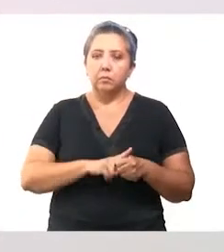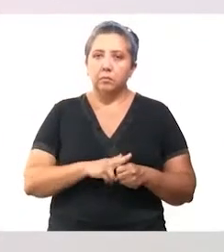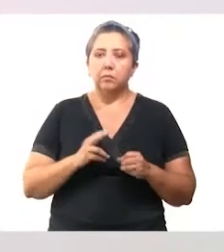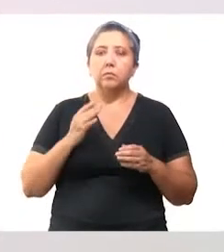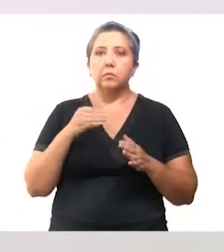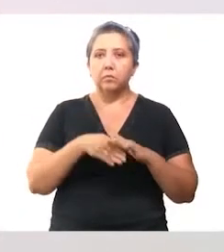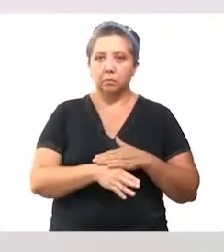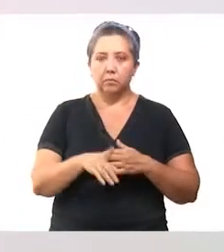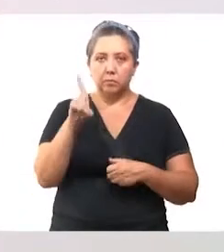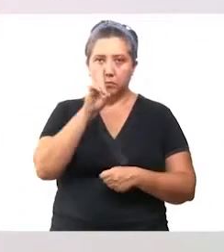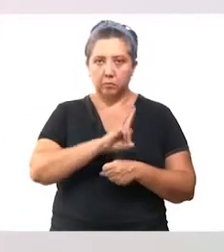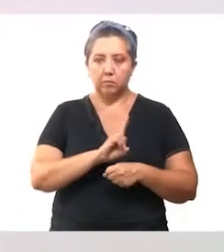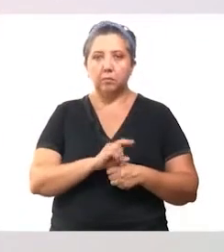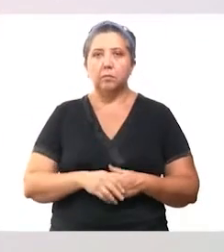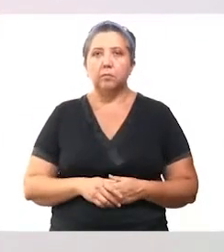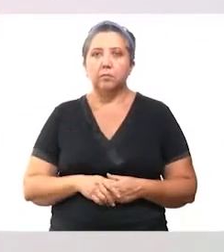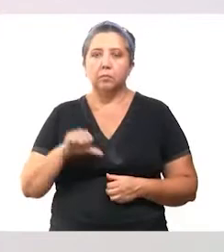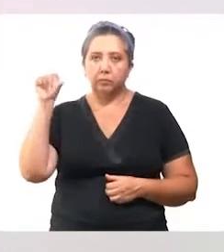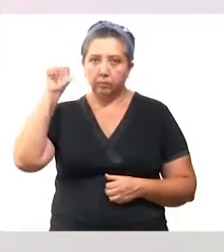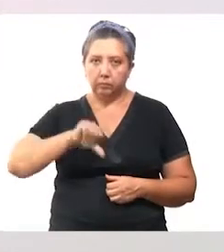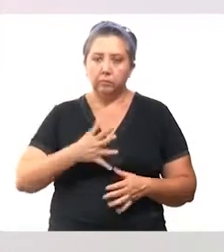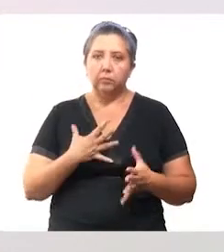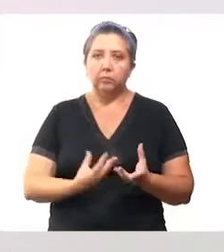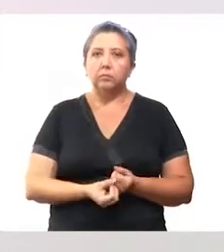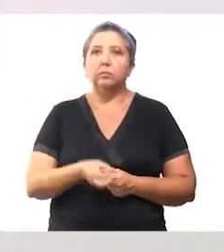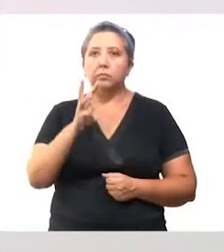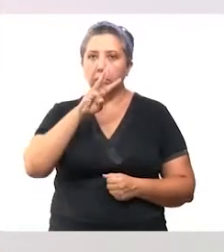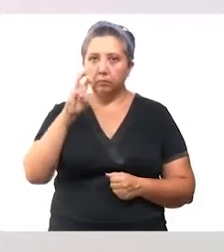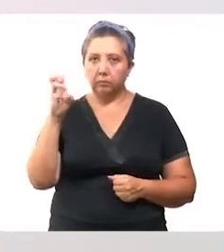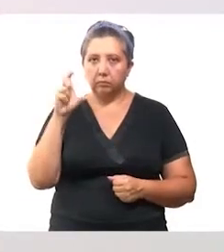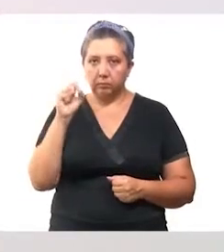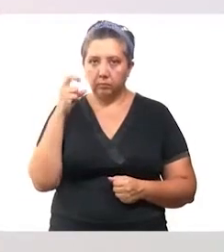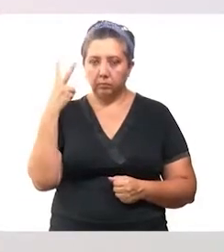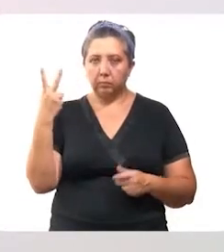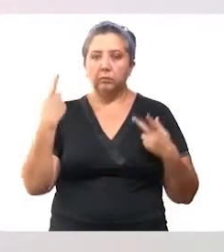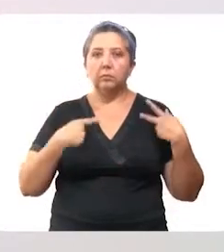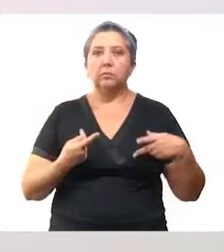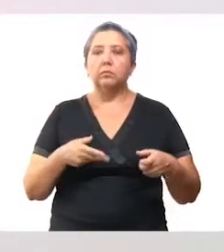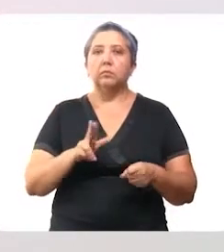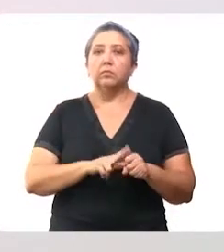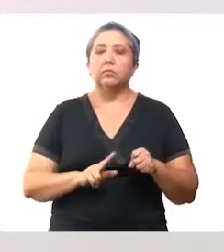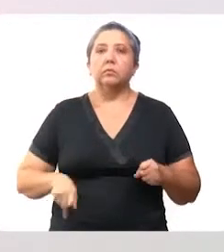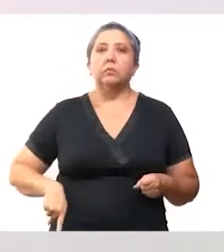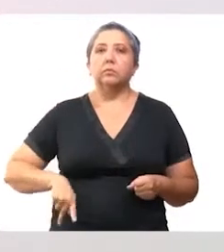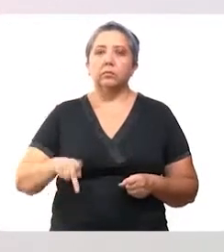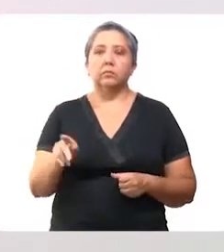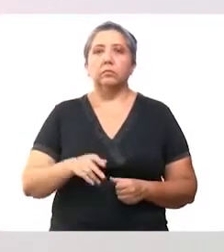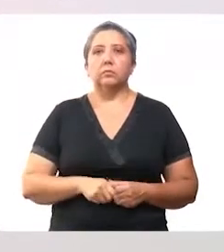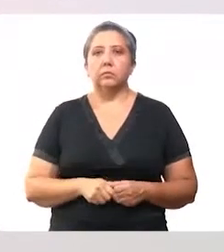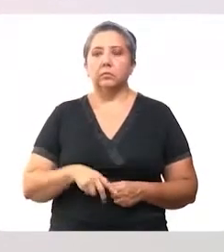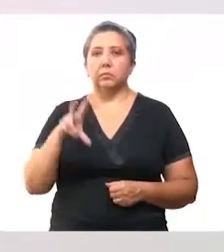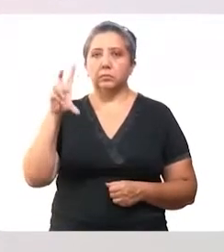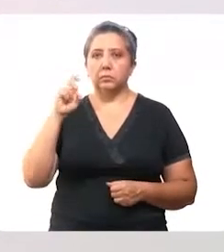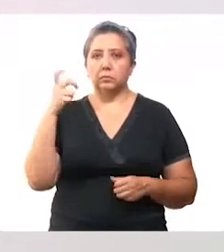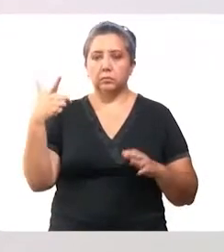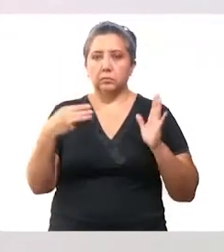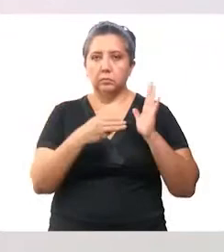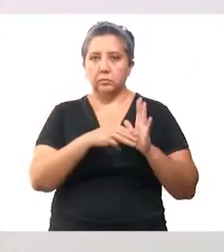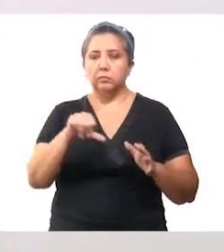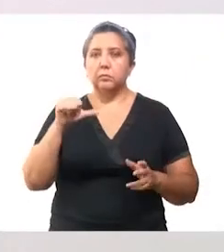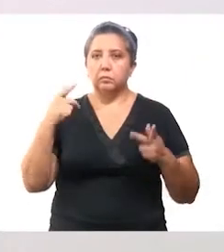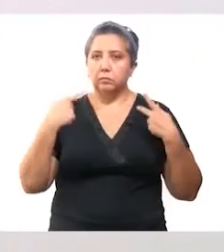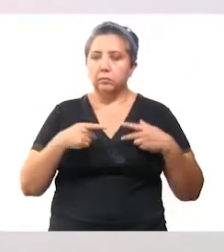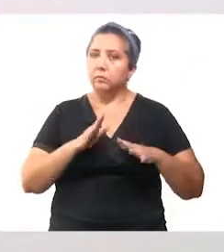ocupación hospitalaria y los ingresos diarios. El día de hoy tenemos 322 pacientes en hospitales públicos.